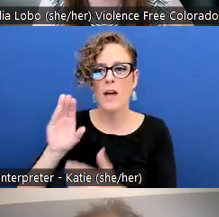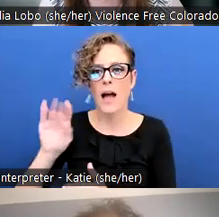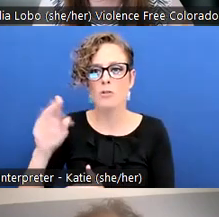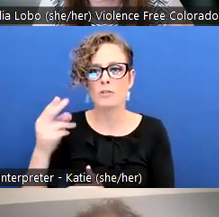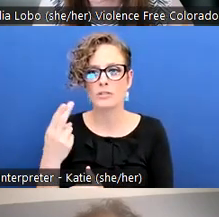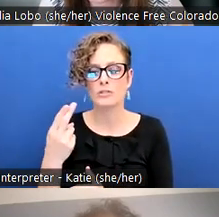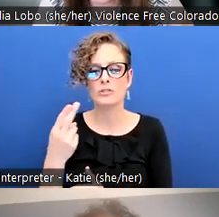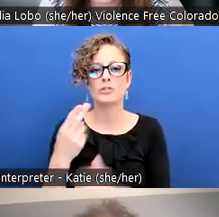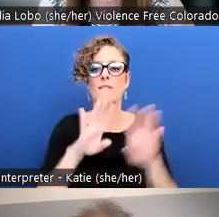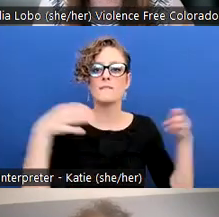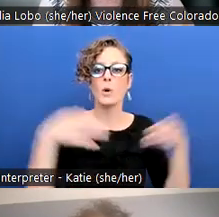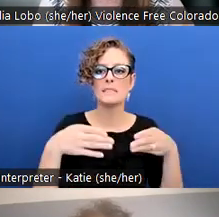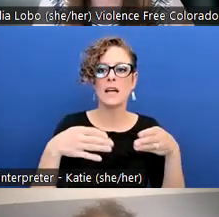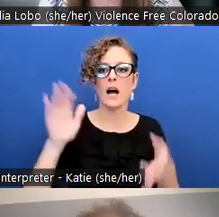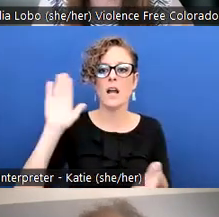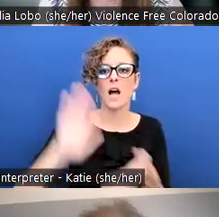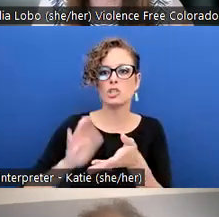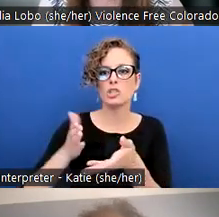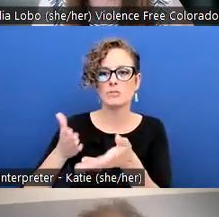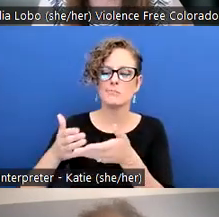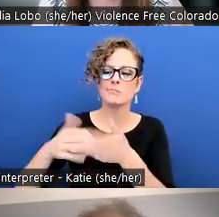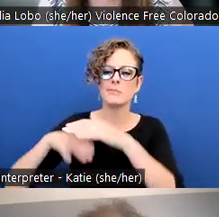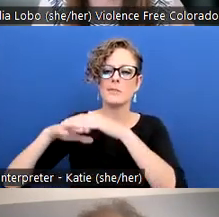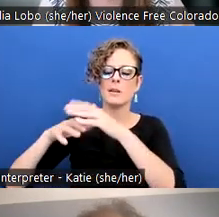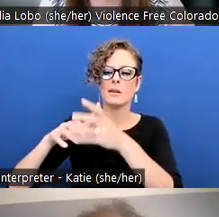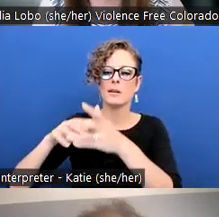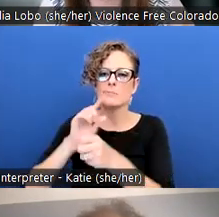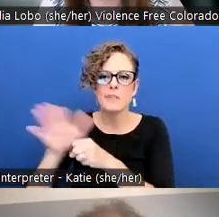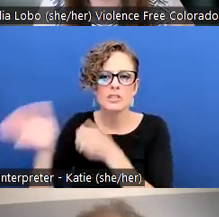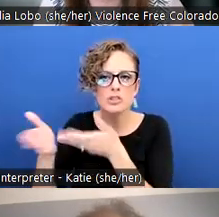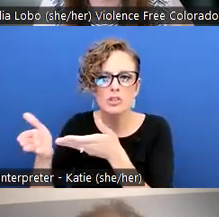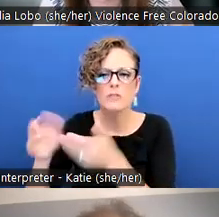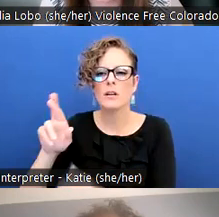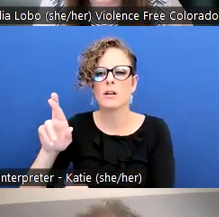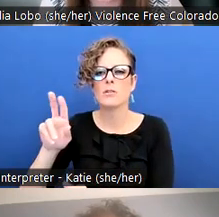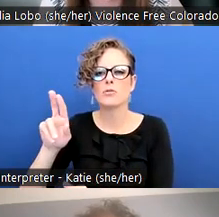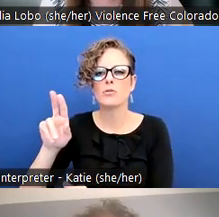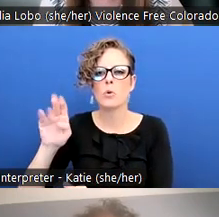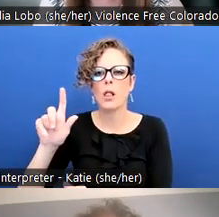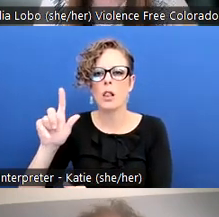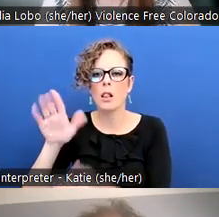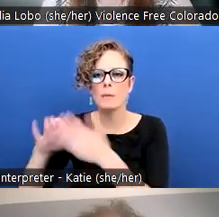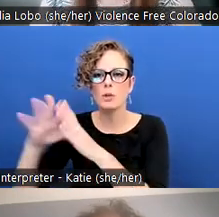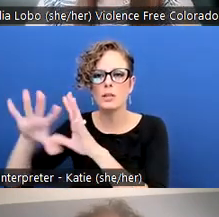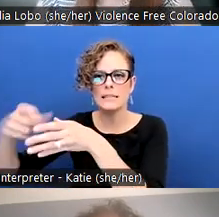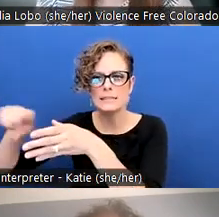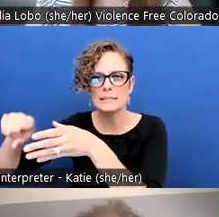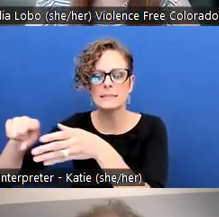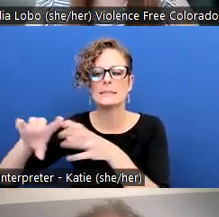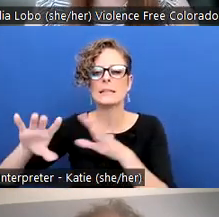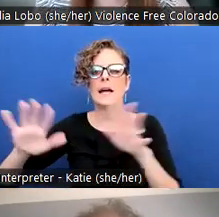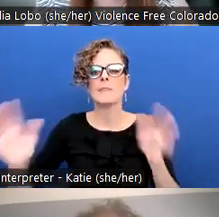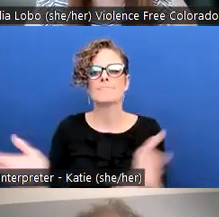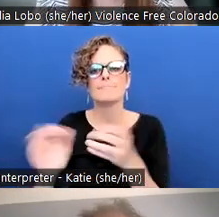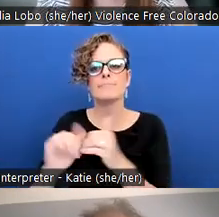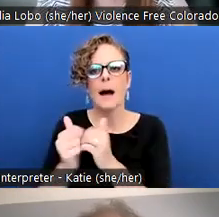la comunidad, comunidades marginadas y desarrollar prácticas, dar